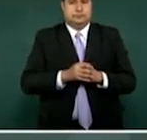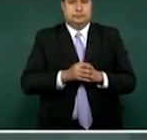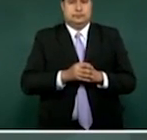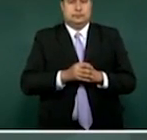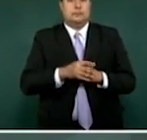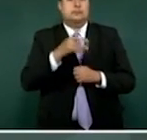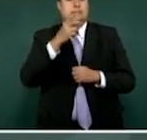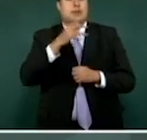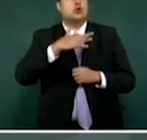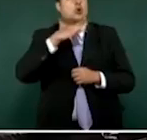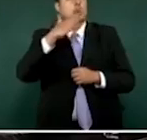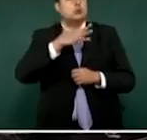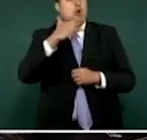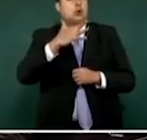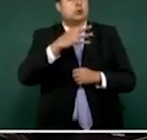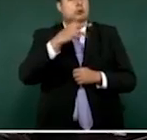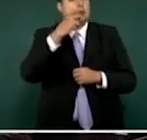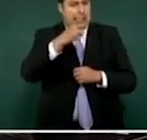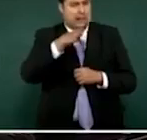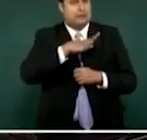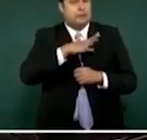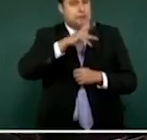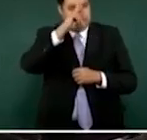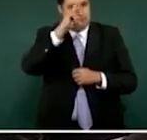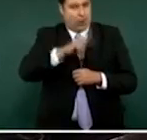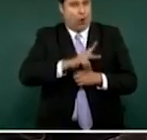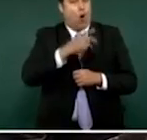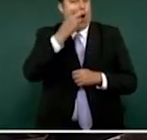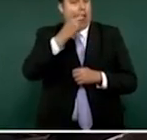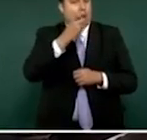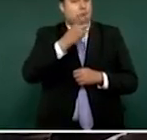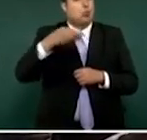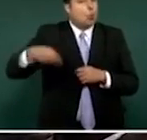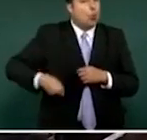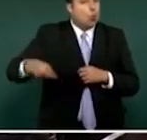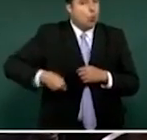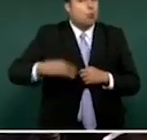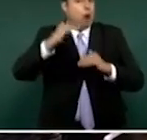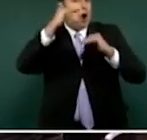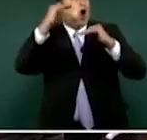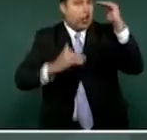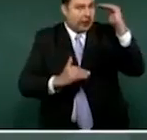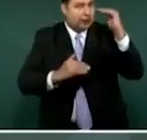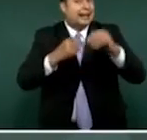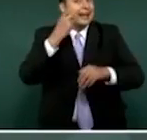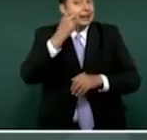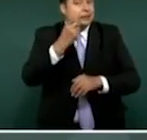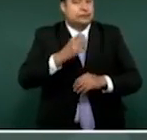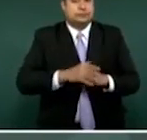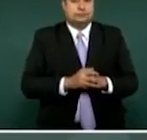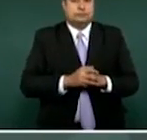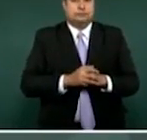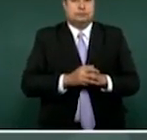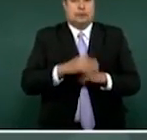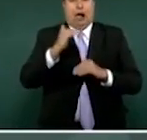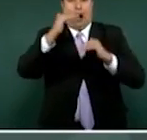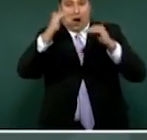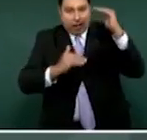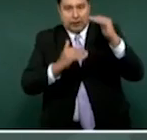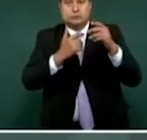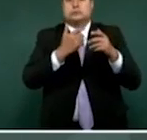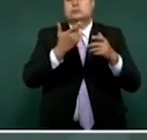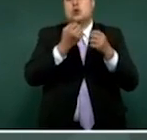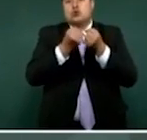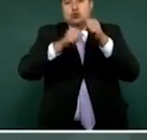La corrupción es lo que ha dado al traste con todo, es la causa principal de la desigualdad social y de la desigualdad